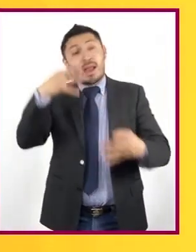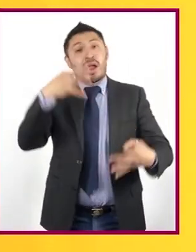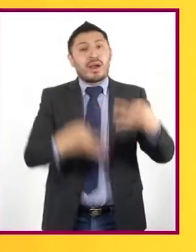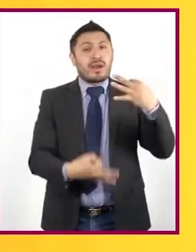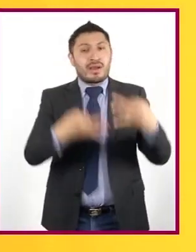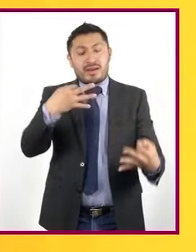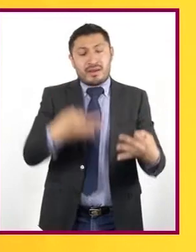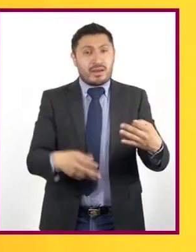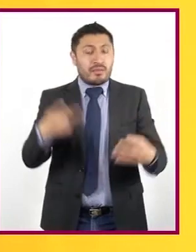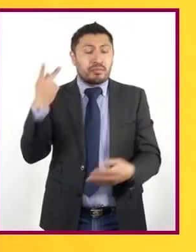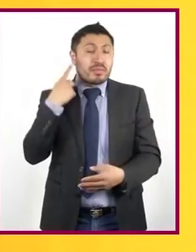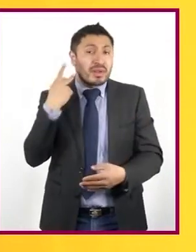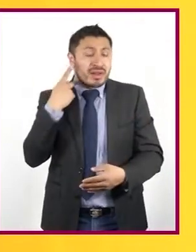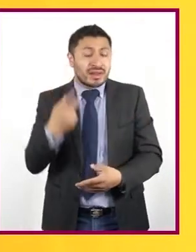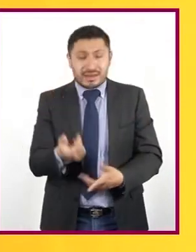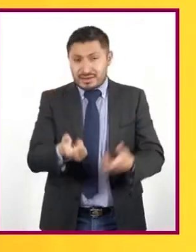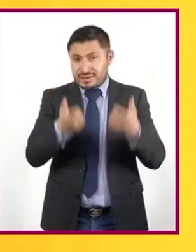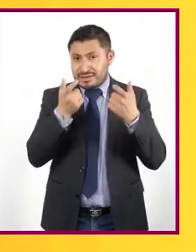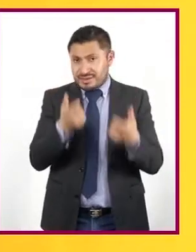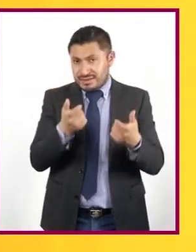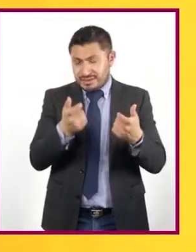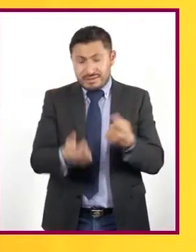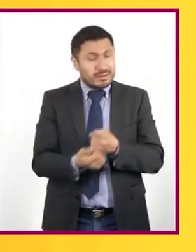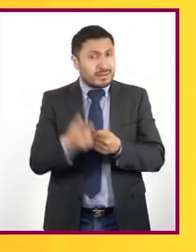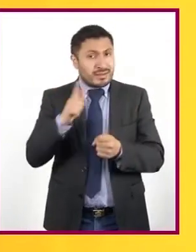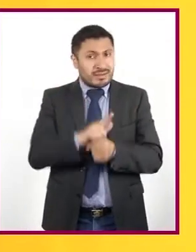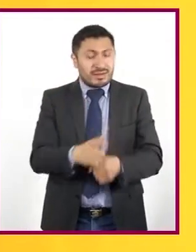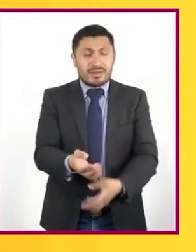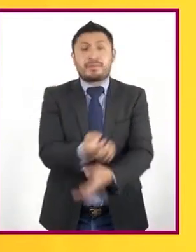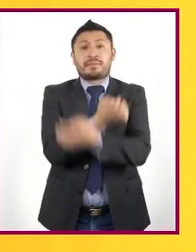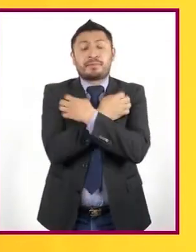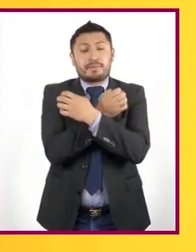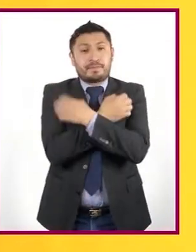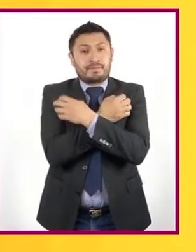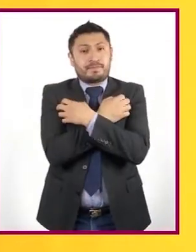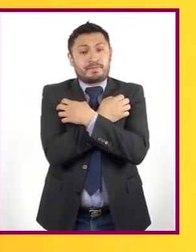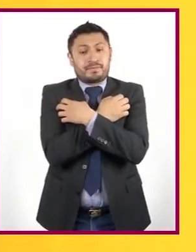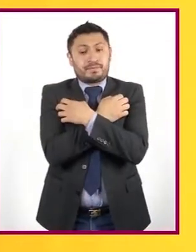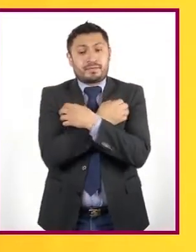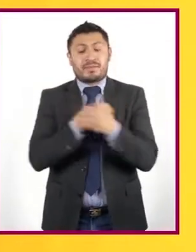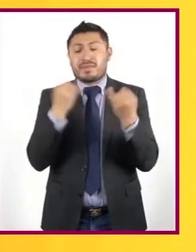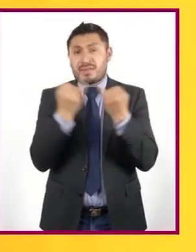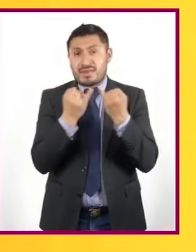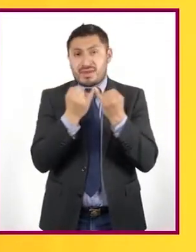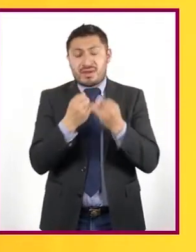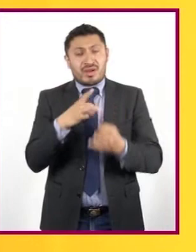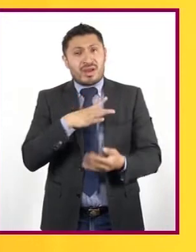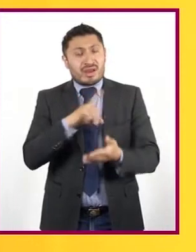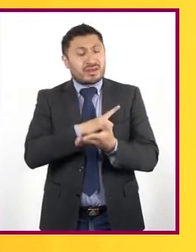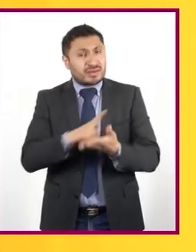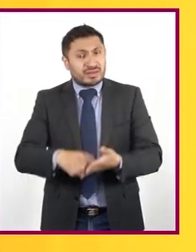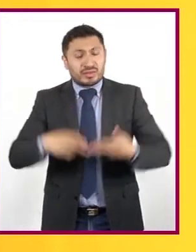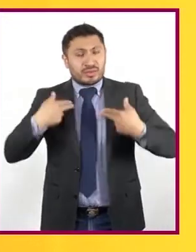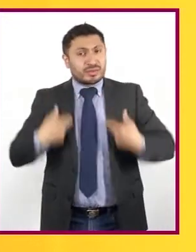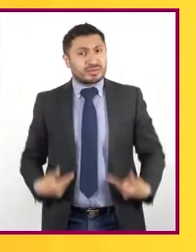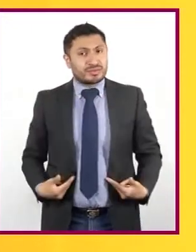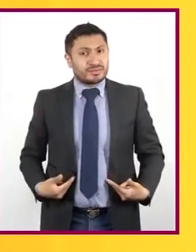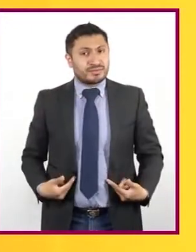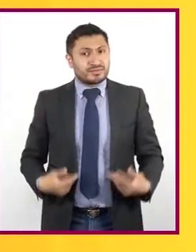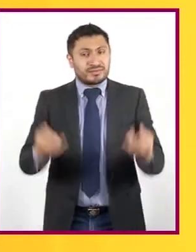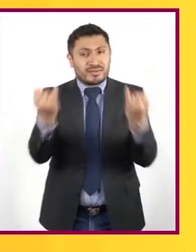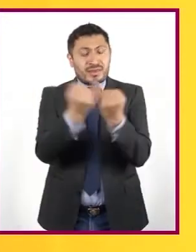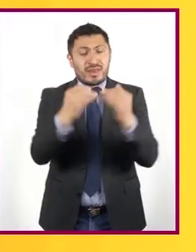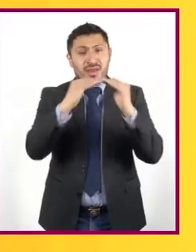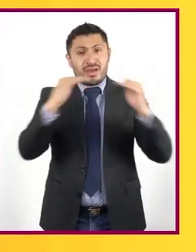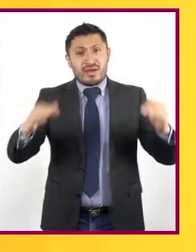jurídica, política, económica, social y educativa. También, desde los derechos humanos, la